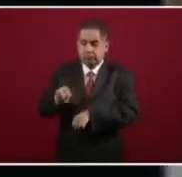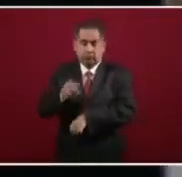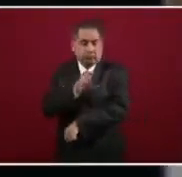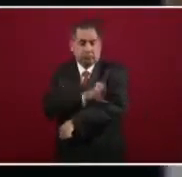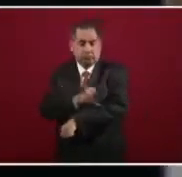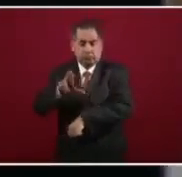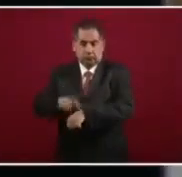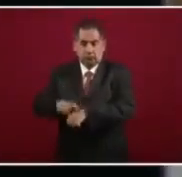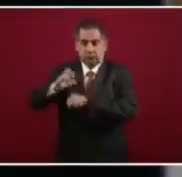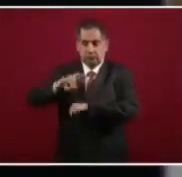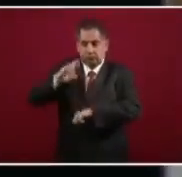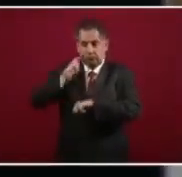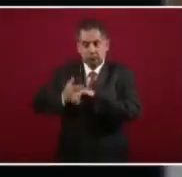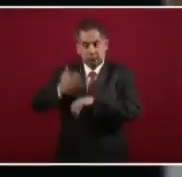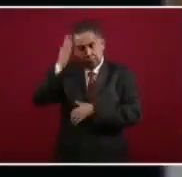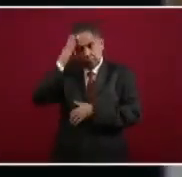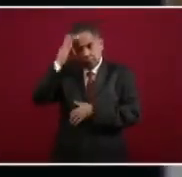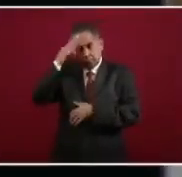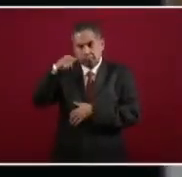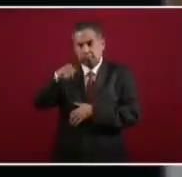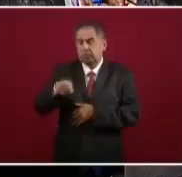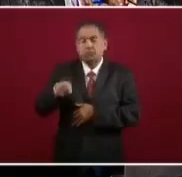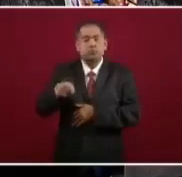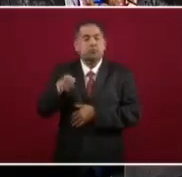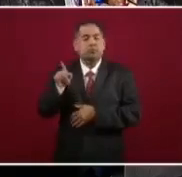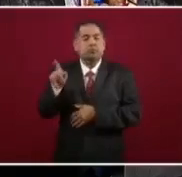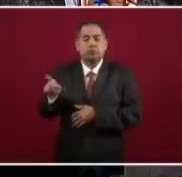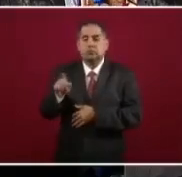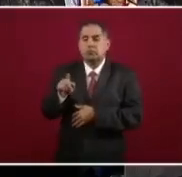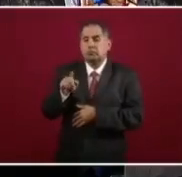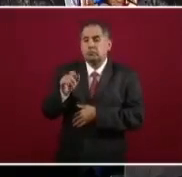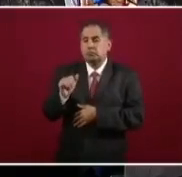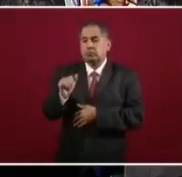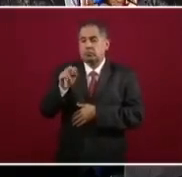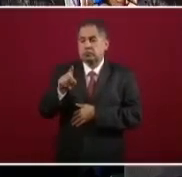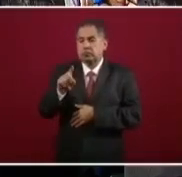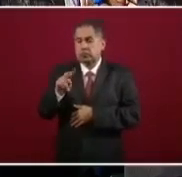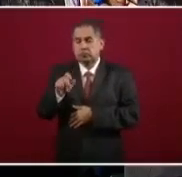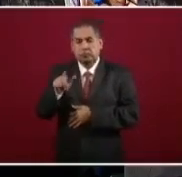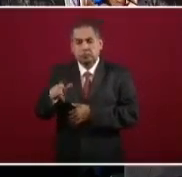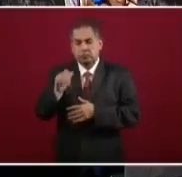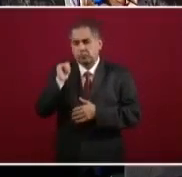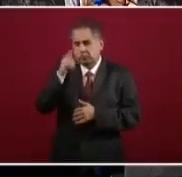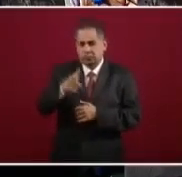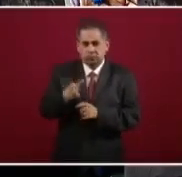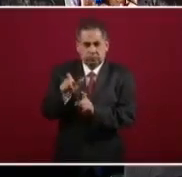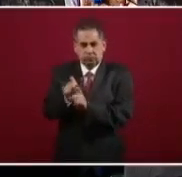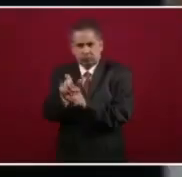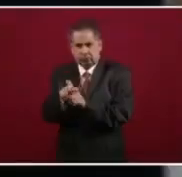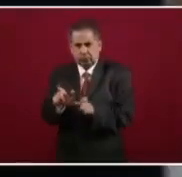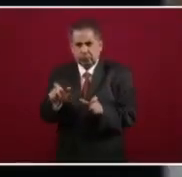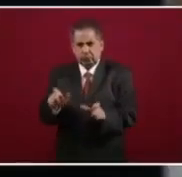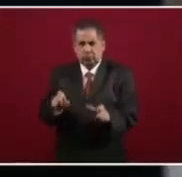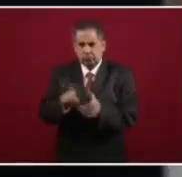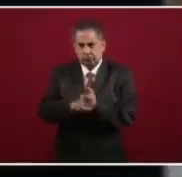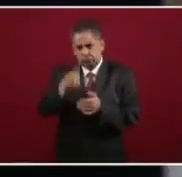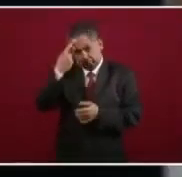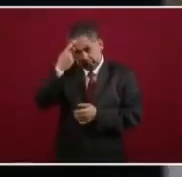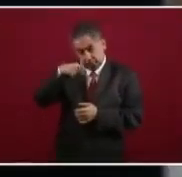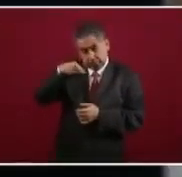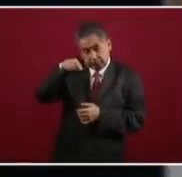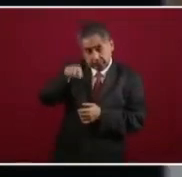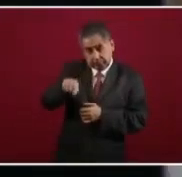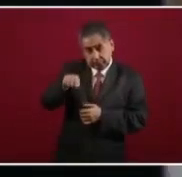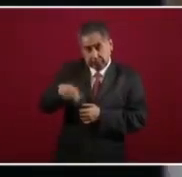operativo por parte del secretario de sandoval hay algún tipo de protección que ya se haya instrumentado para